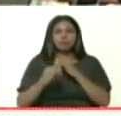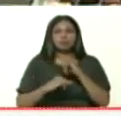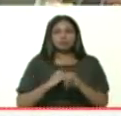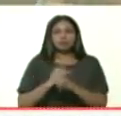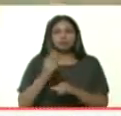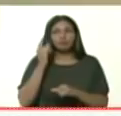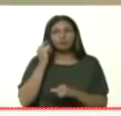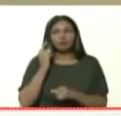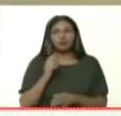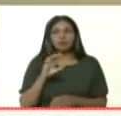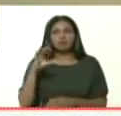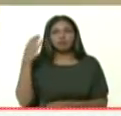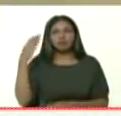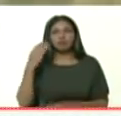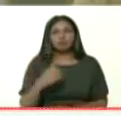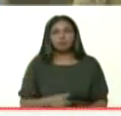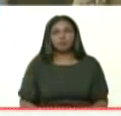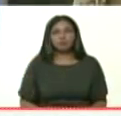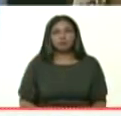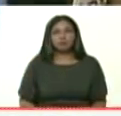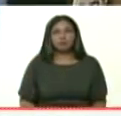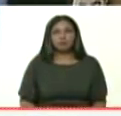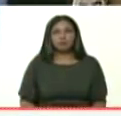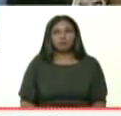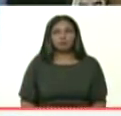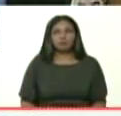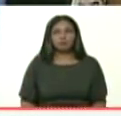de Mujeres de Colombia.